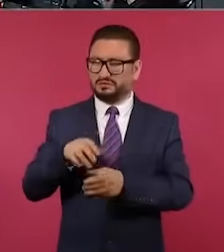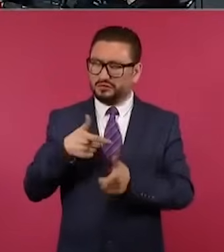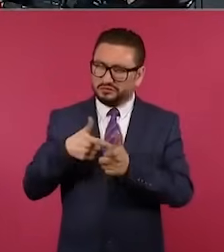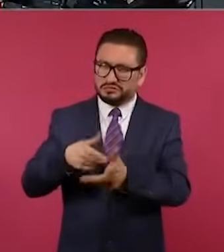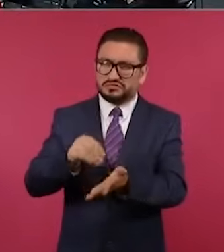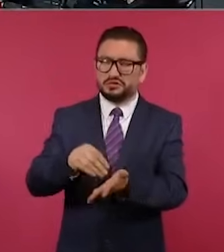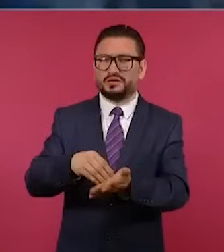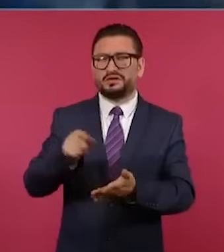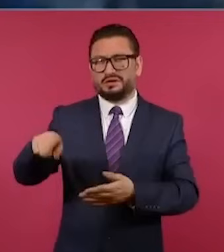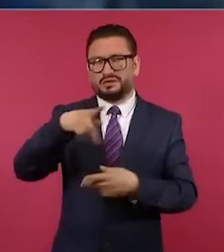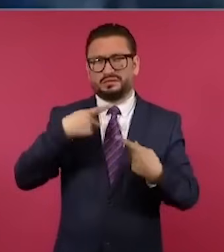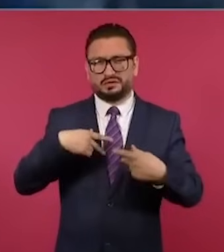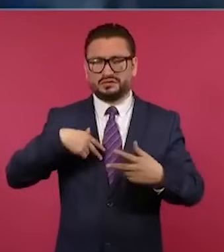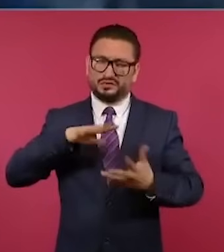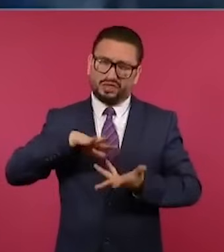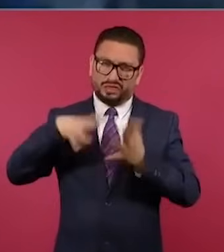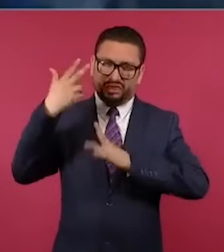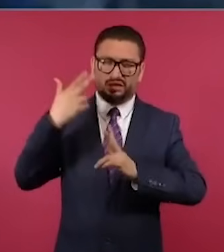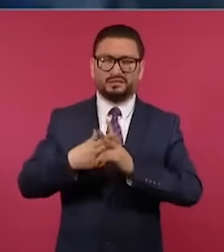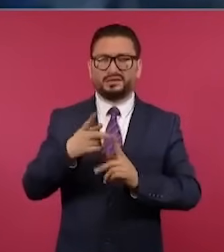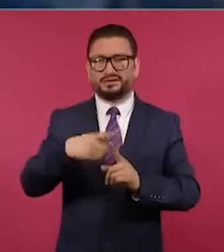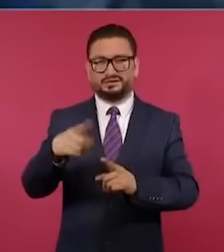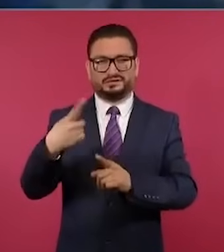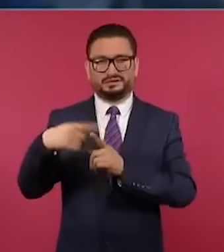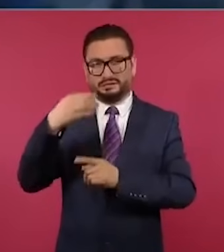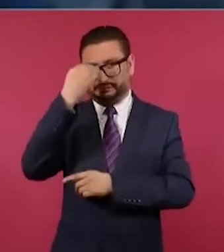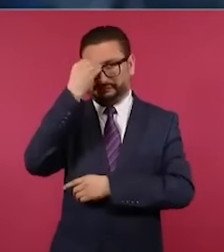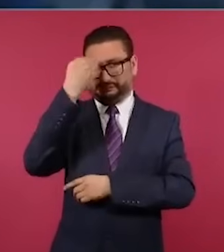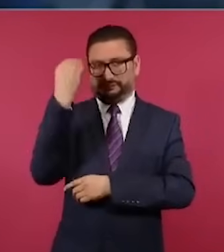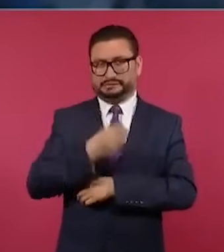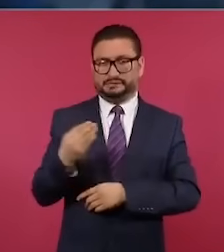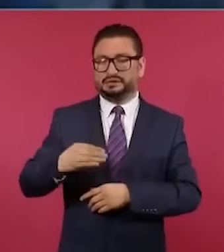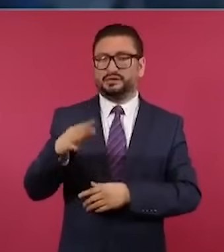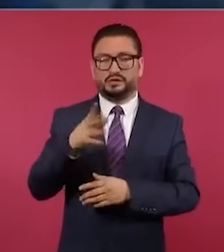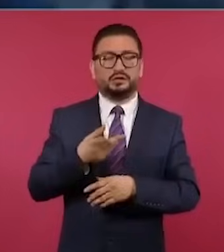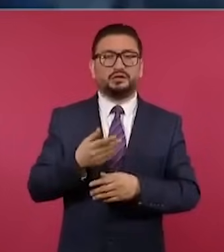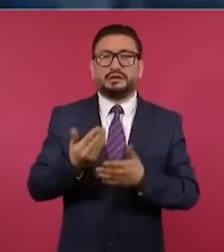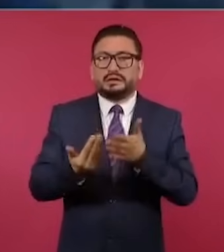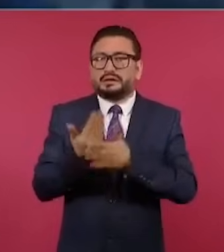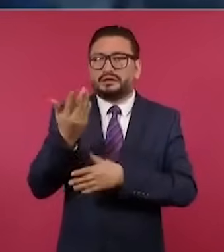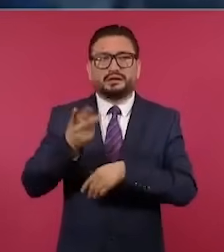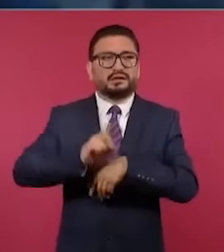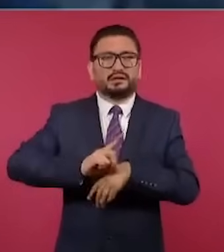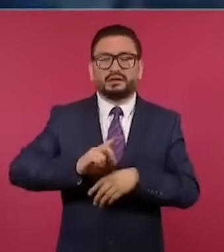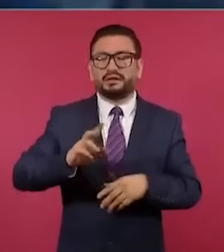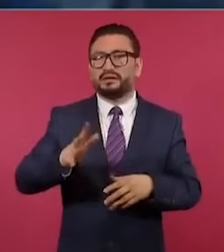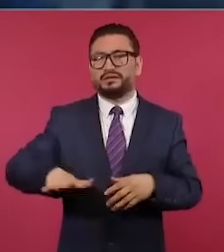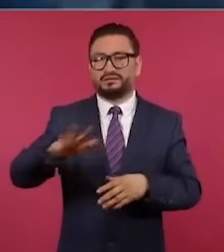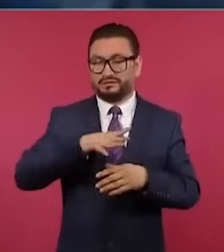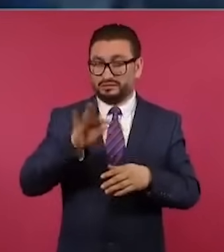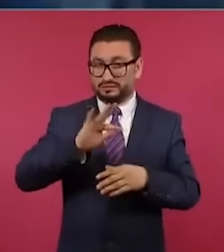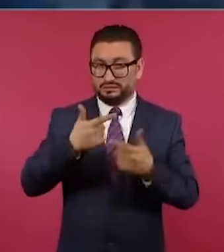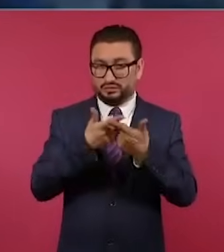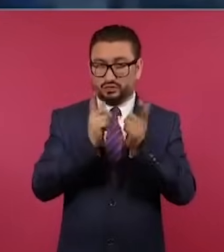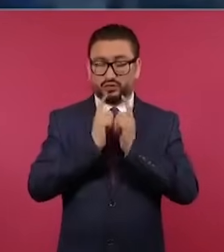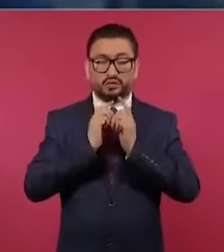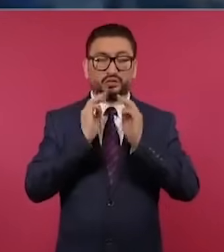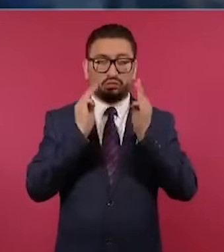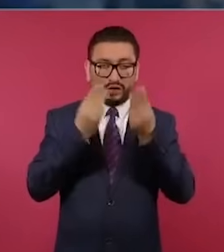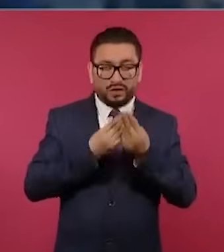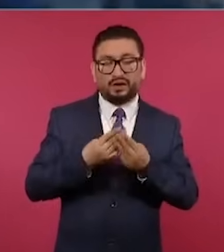ocurriendo actos de esta violencia, además cada vez más crudos a plena luz del día? ¿Considera que el narcotráfico y el crimen